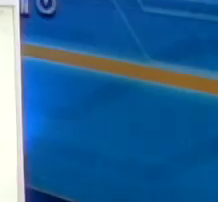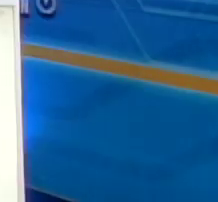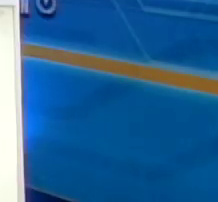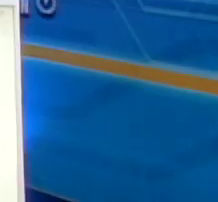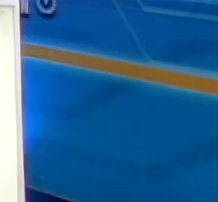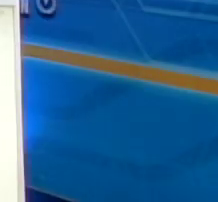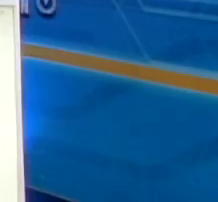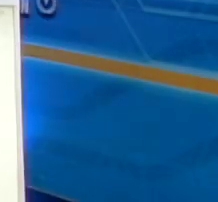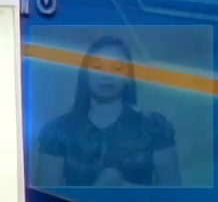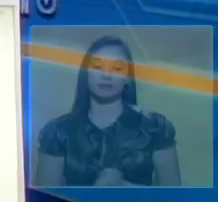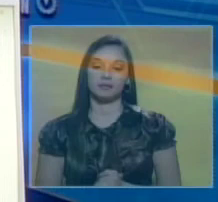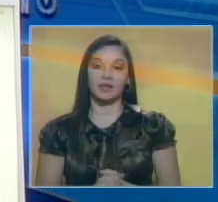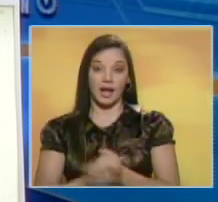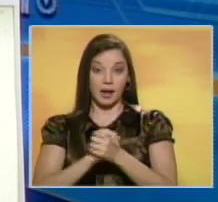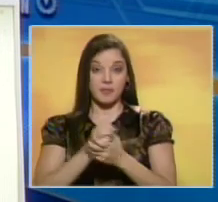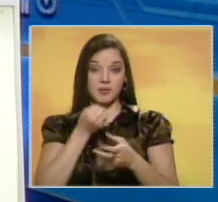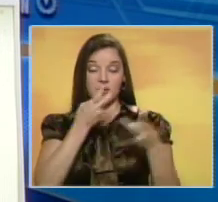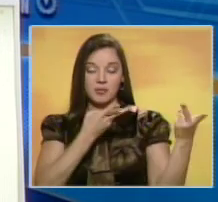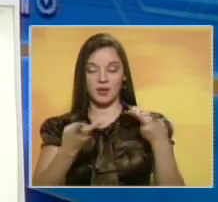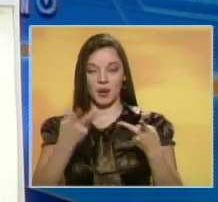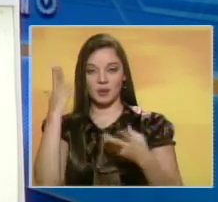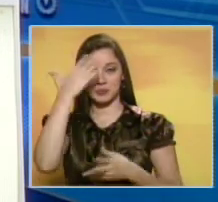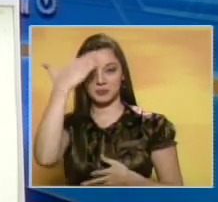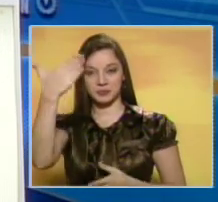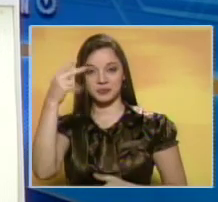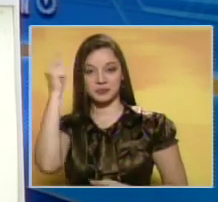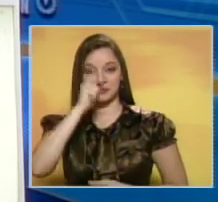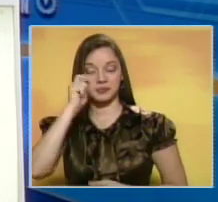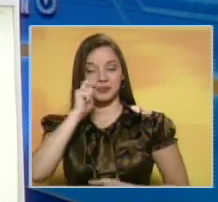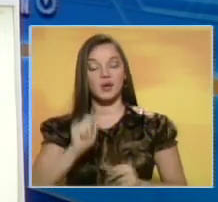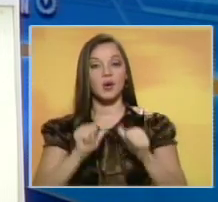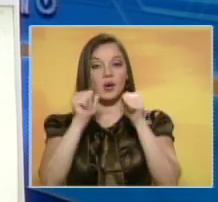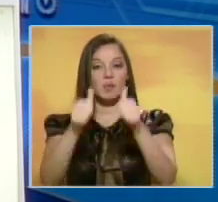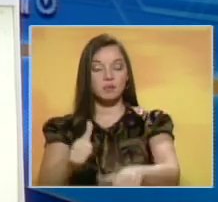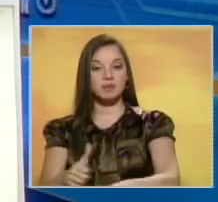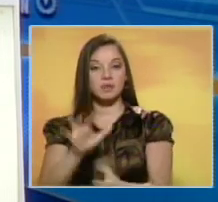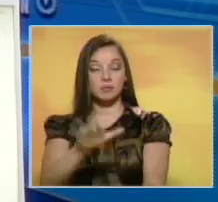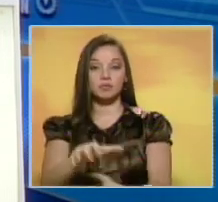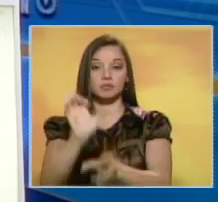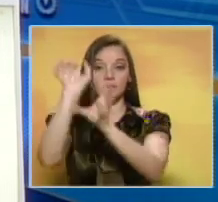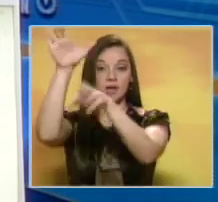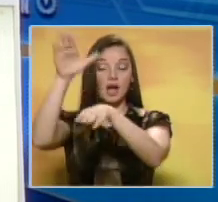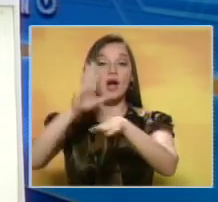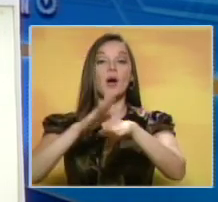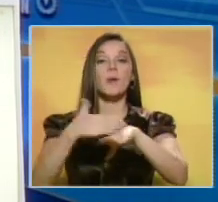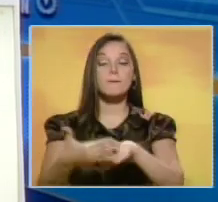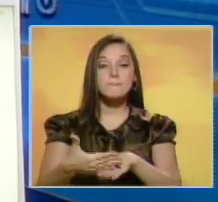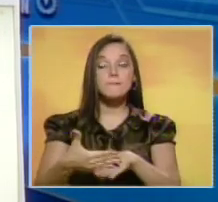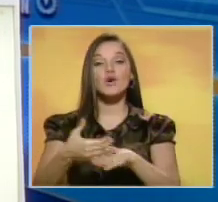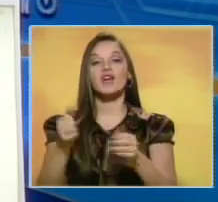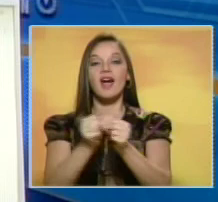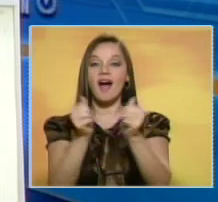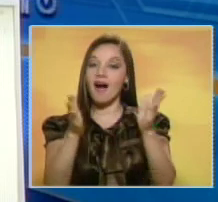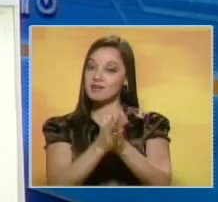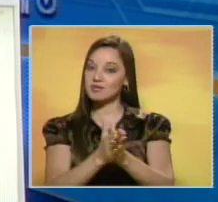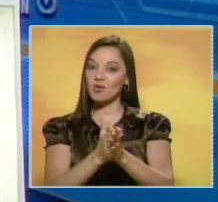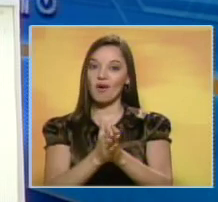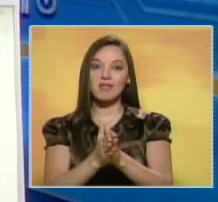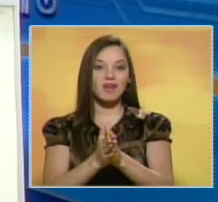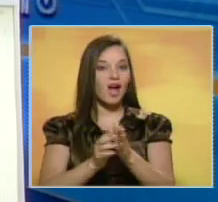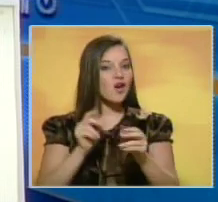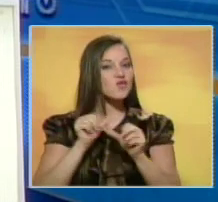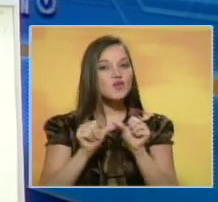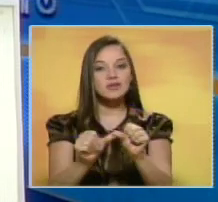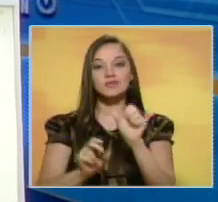Amigos, bienvenidos a los deportes. Les saludo a Tony Cittadino. Comenzamos con la Liga Profesional de Baloncesto porque Marinos de Anzoátegui continúa imparable.